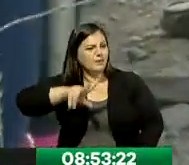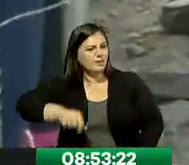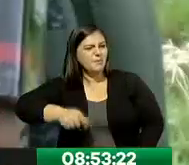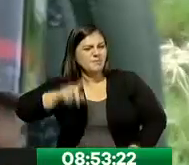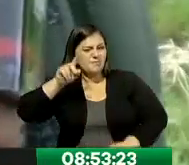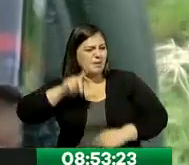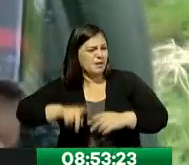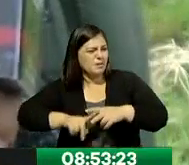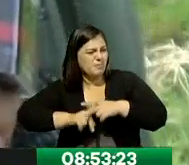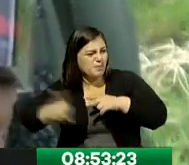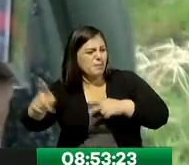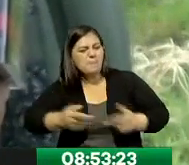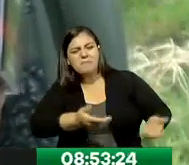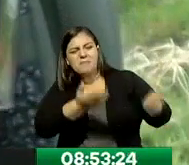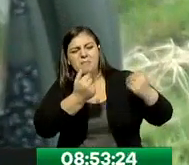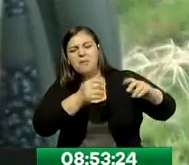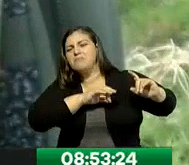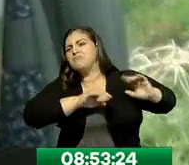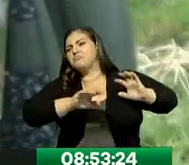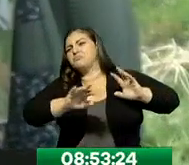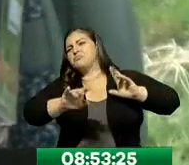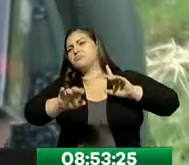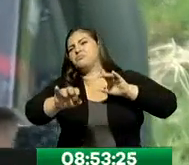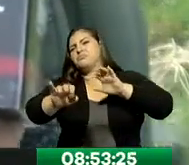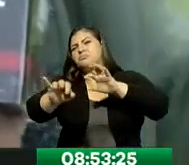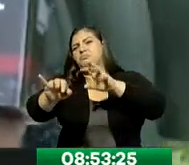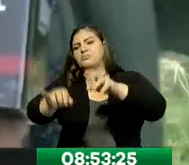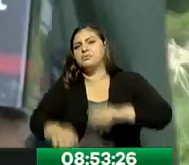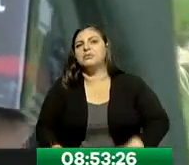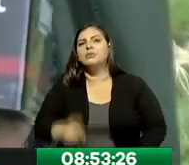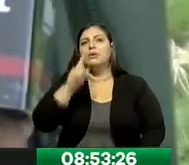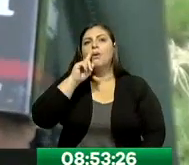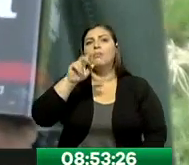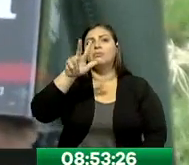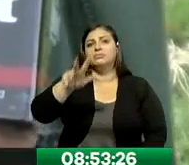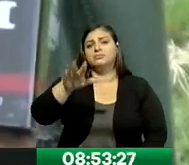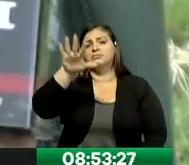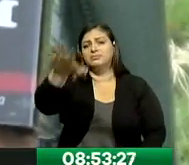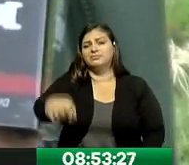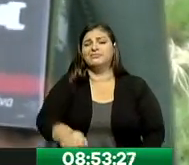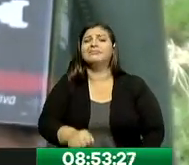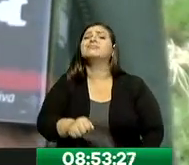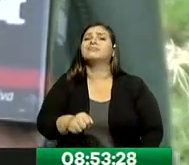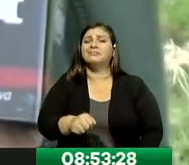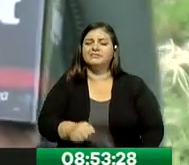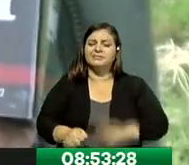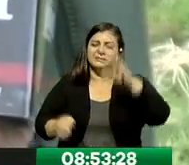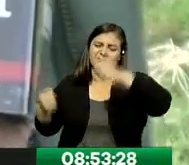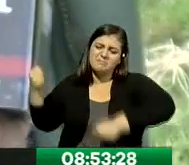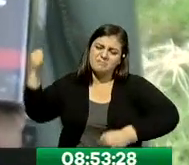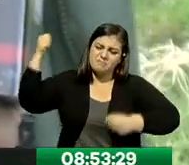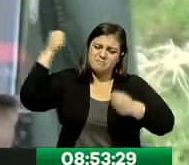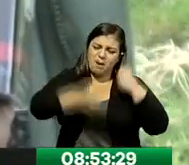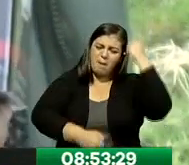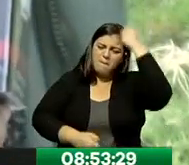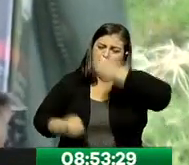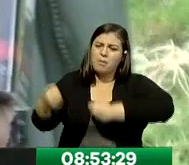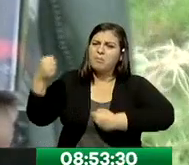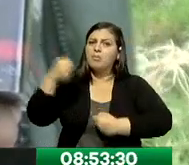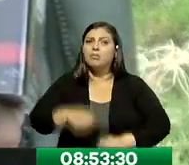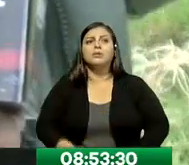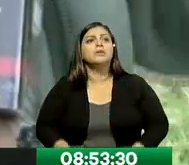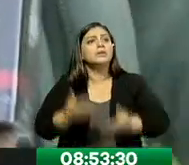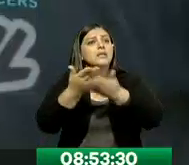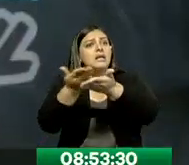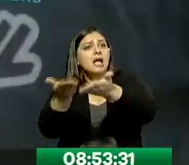robos. Cansados de tanto robo, de lo que dejan a las casas con manos armadas, dejan matando a la